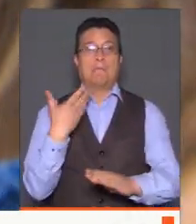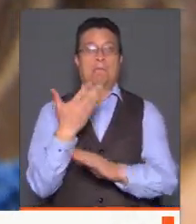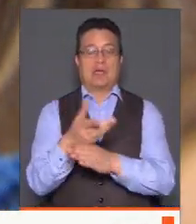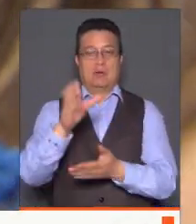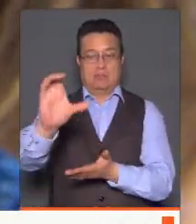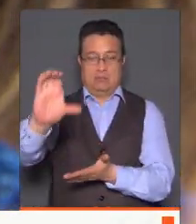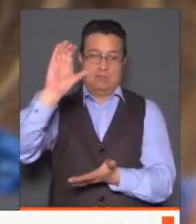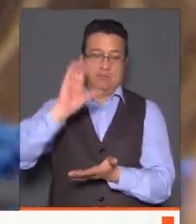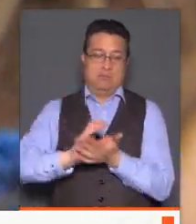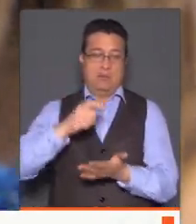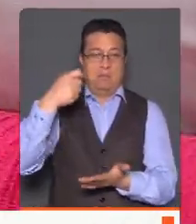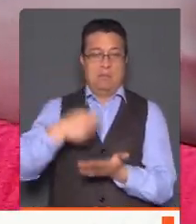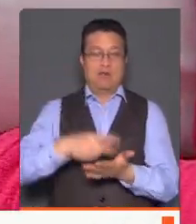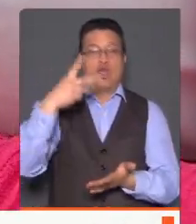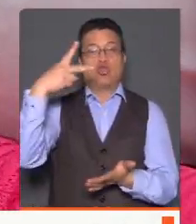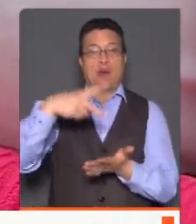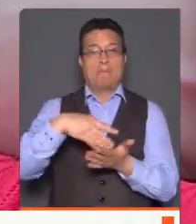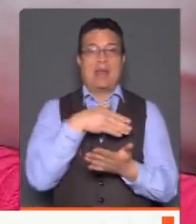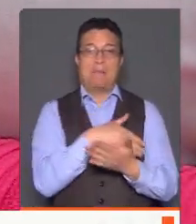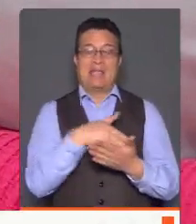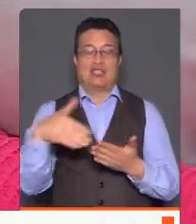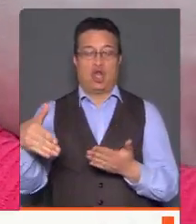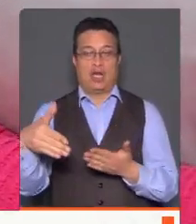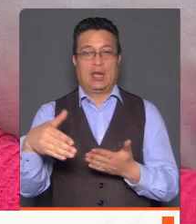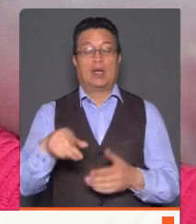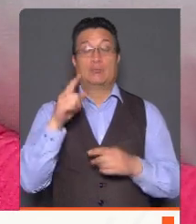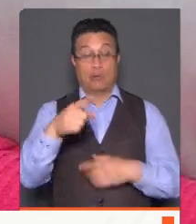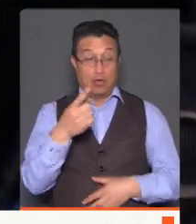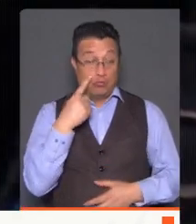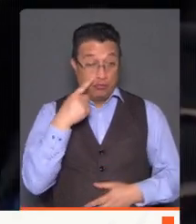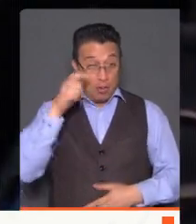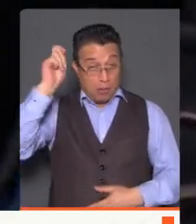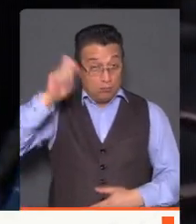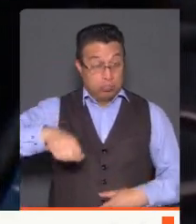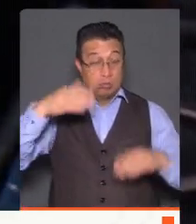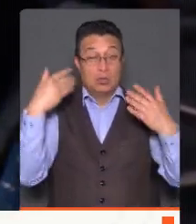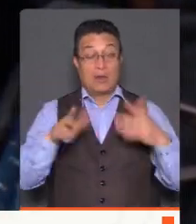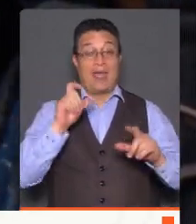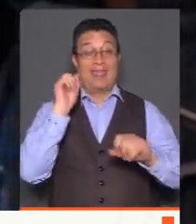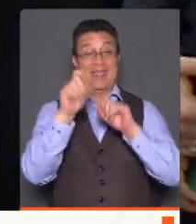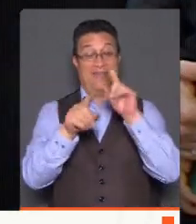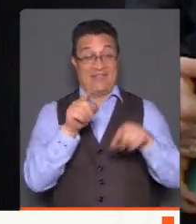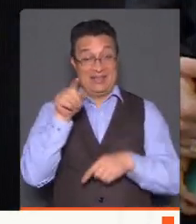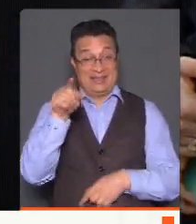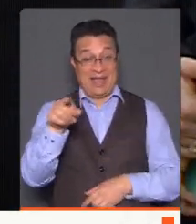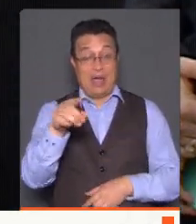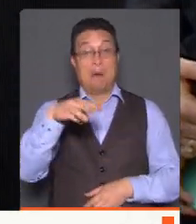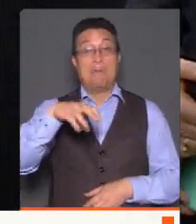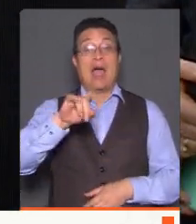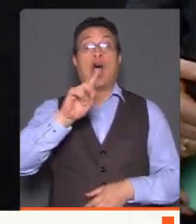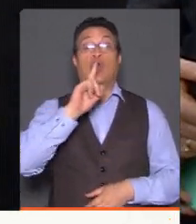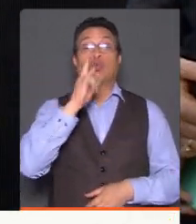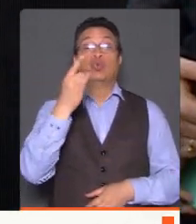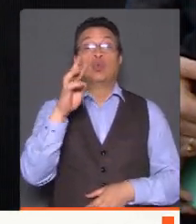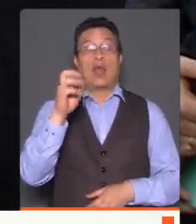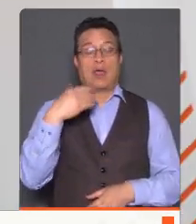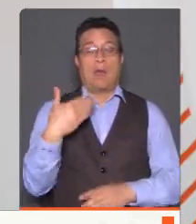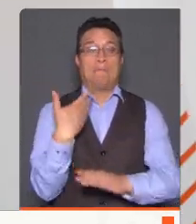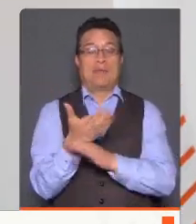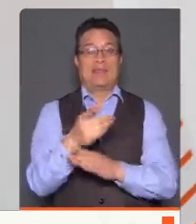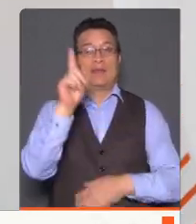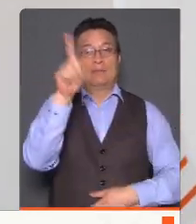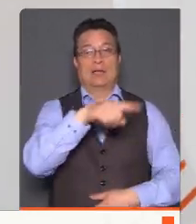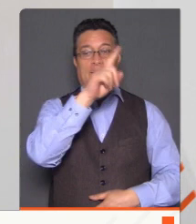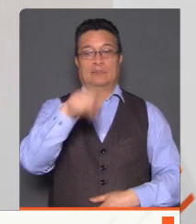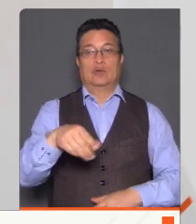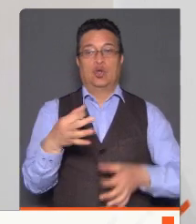indemnización de 2.000 millones de pesos. Conocida la sentencia, la defensa de Maturana anunció que solicitarán anular el juicio.